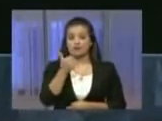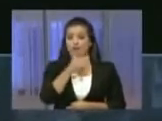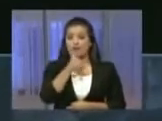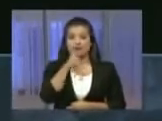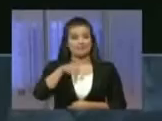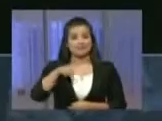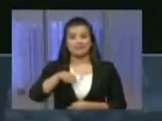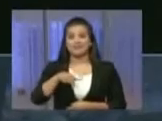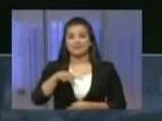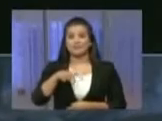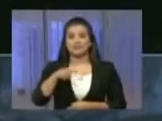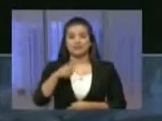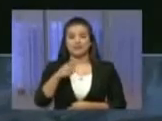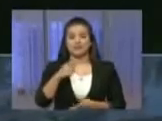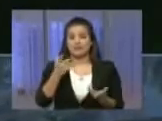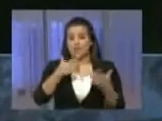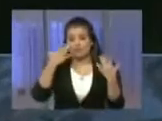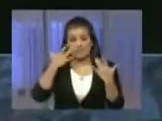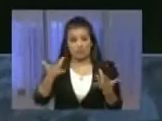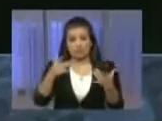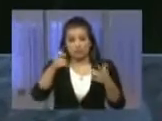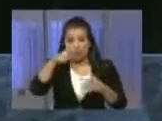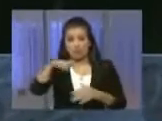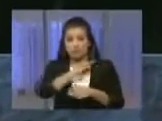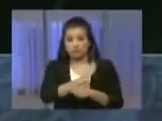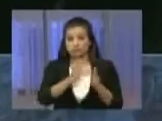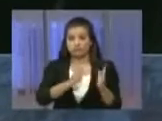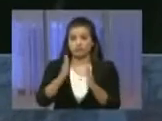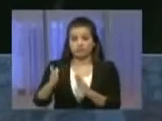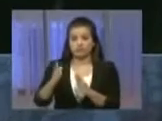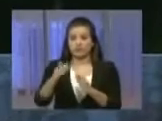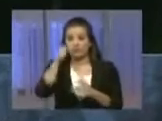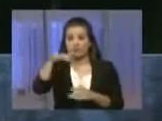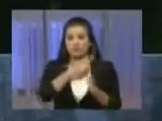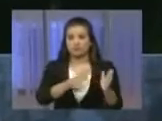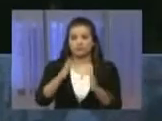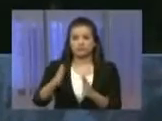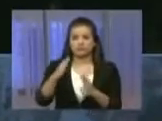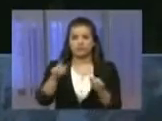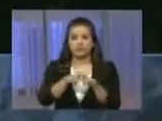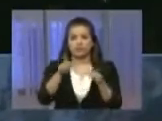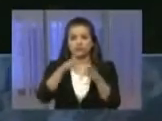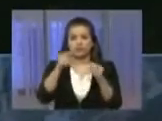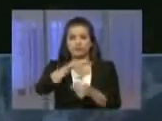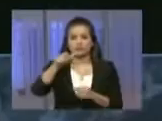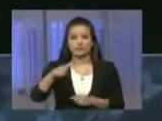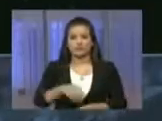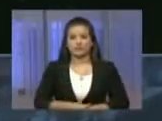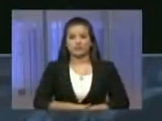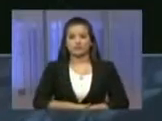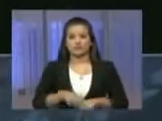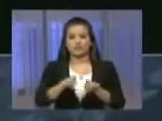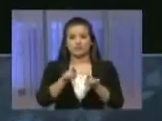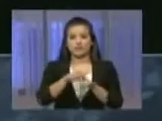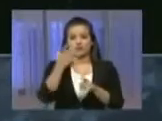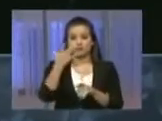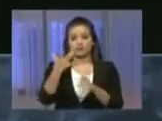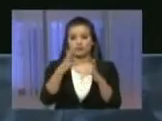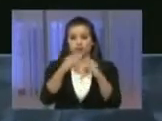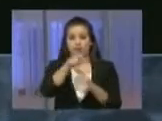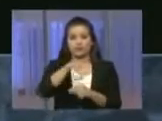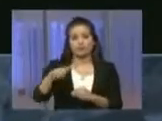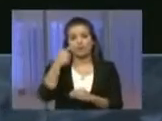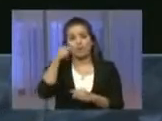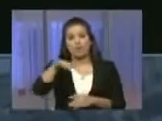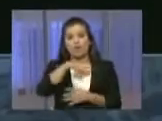más completa de poder Popular de gobierno popular y de capac de solución de los problemas del pueblo